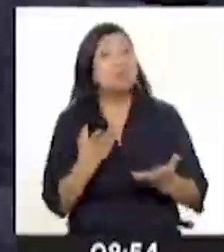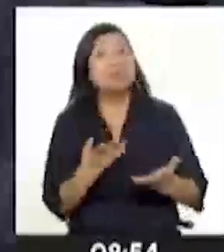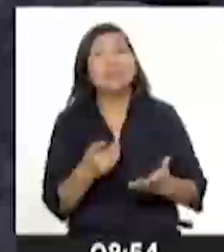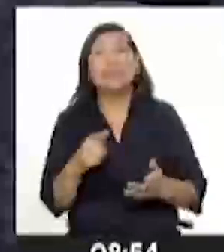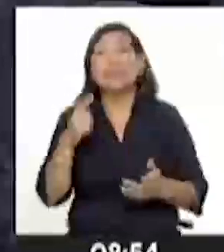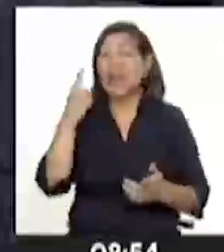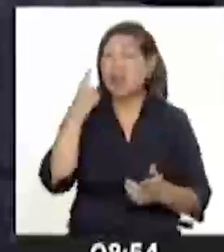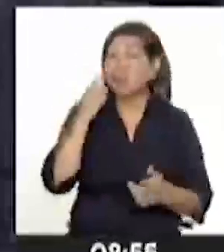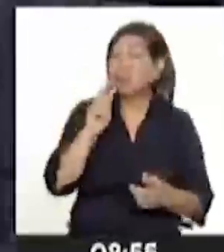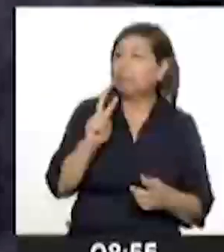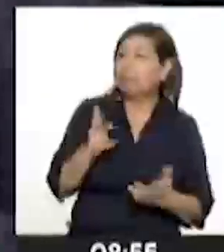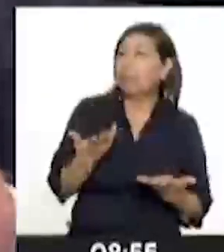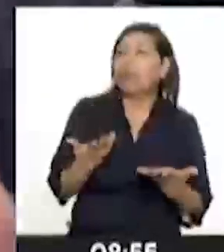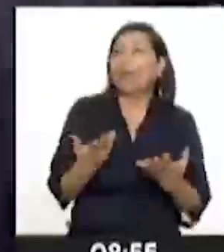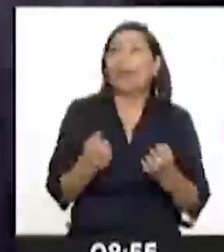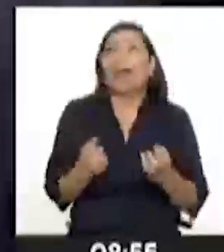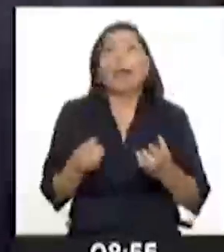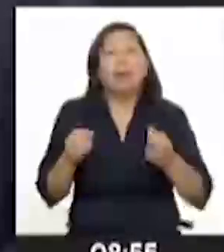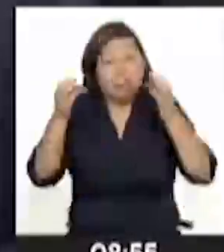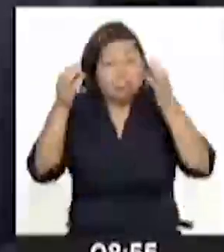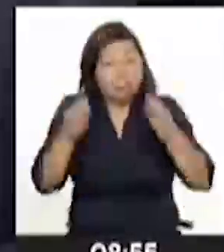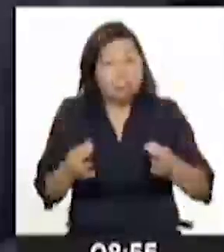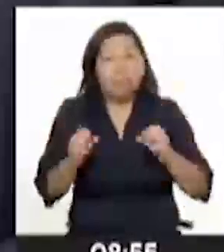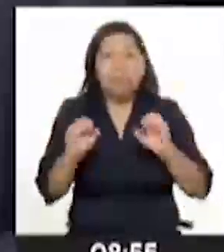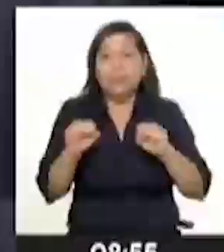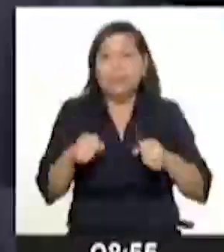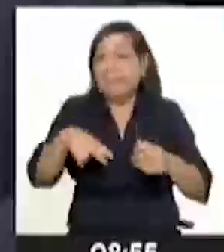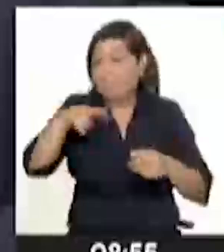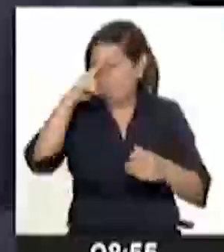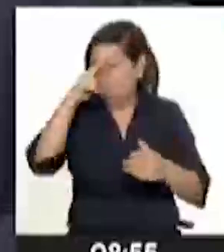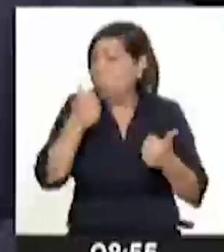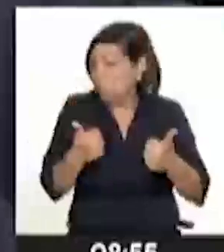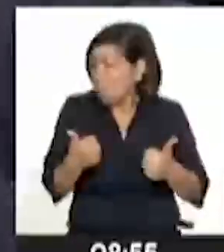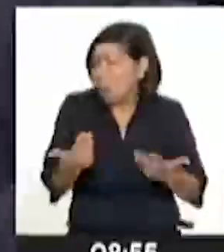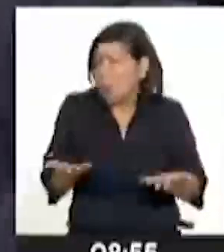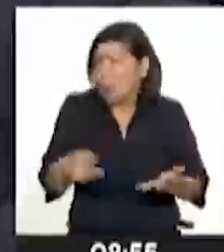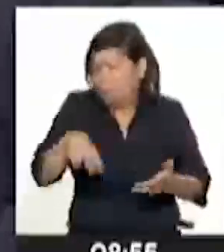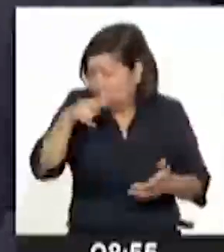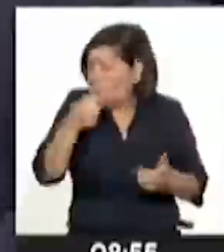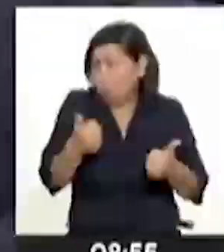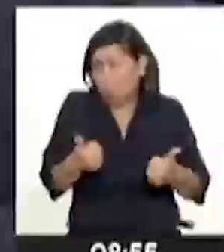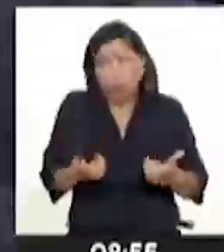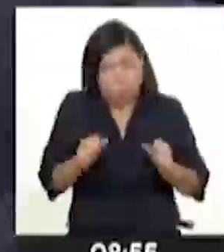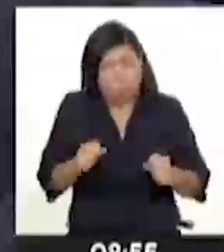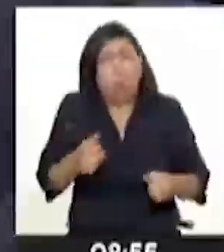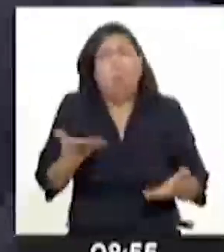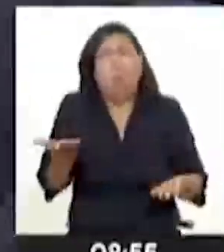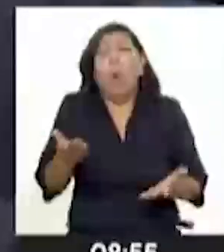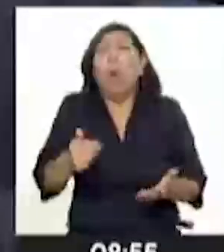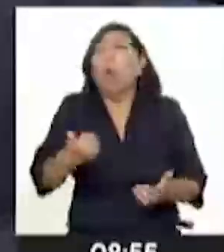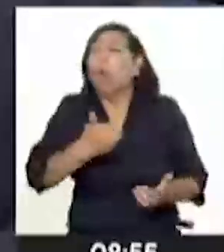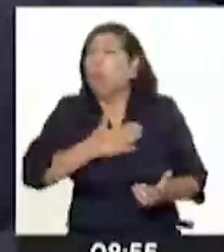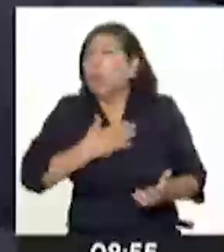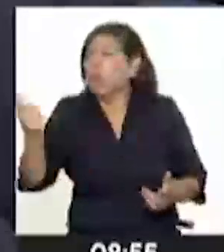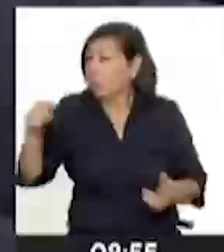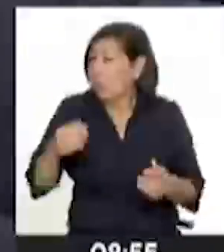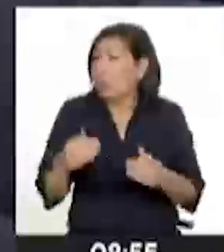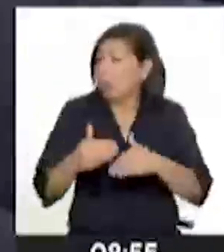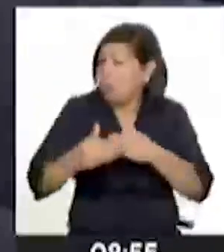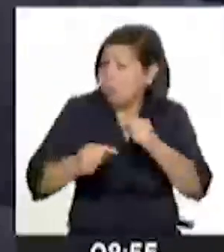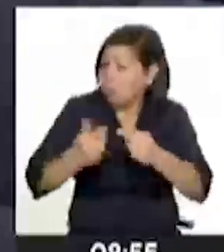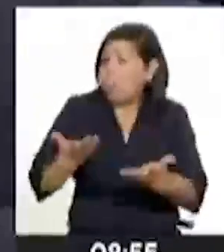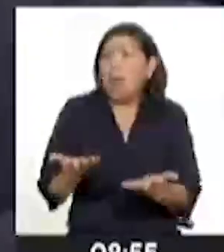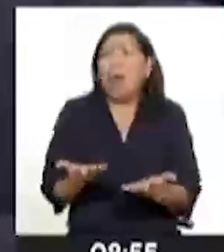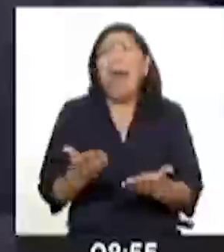ha dicho el presidente de ADEX, lo que queremos es reafirmar esa posición de que el Perú es un país estable, es un país confiable y que se está recuperando rápidamente a